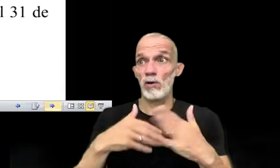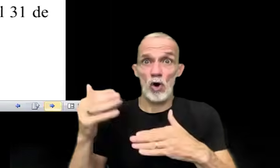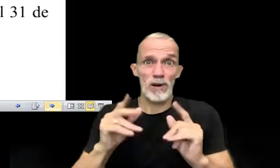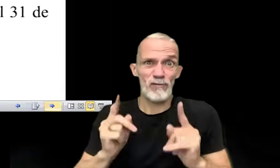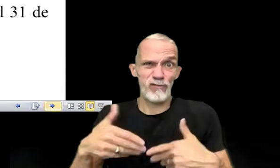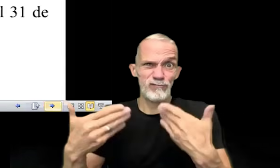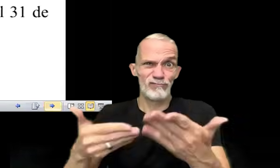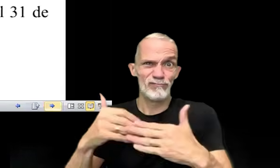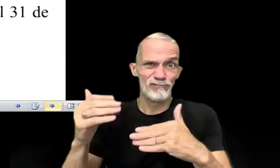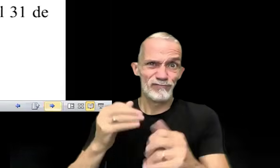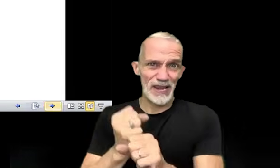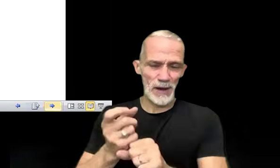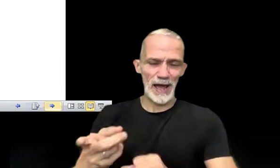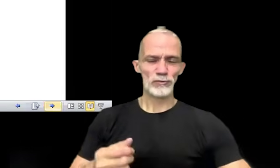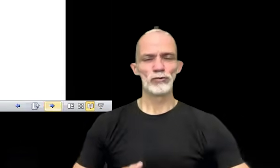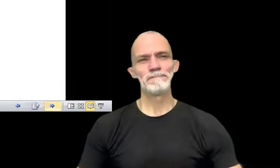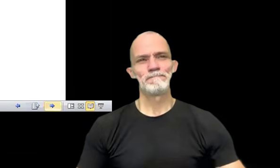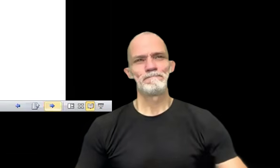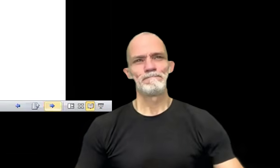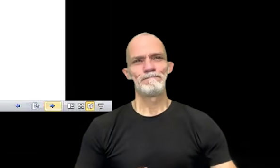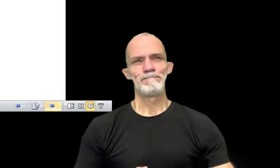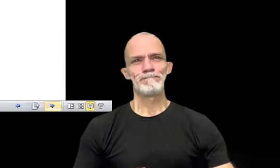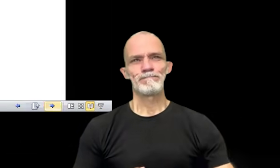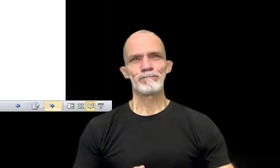obra todavía está en proceso.